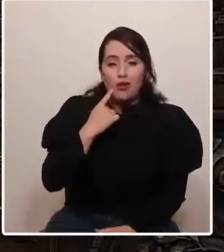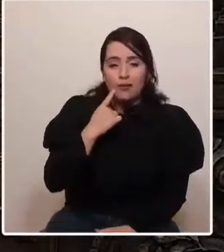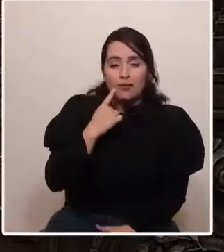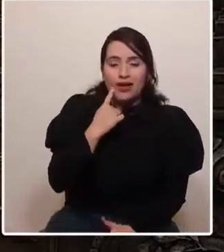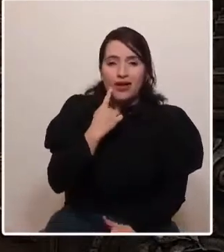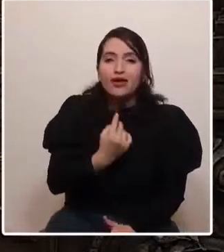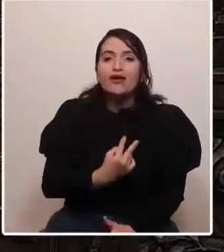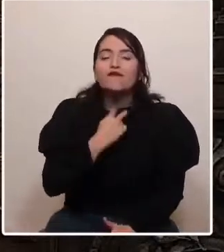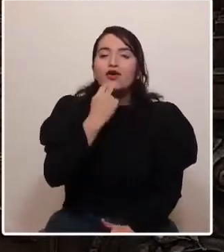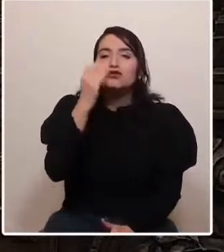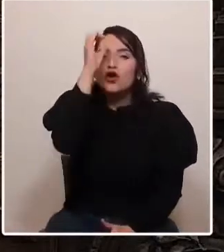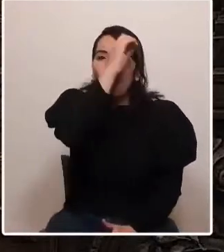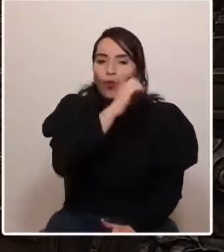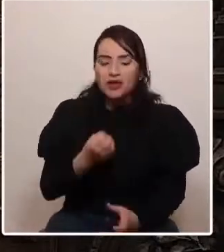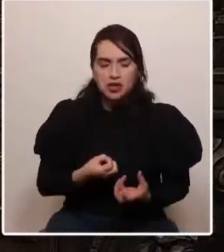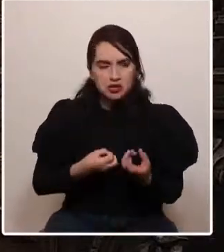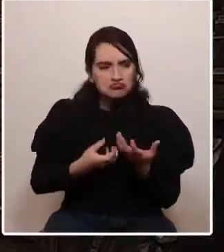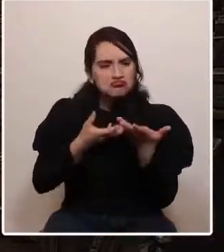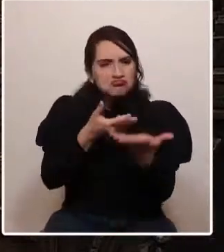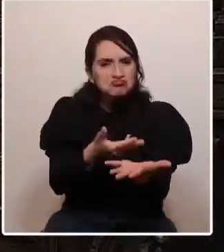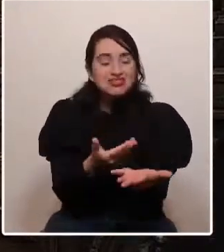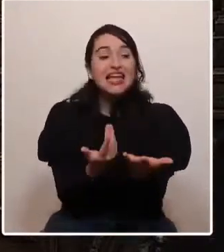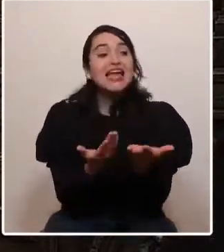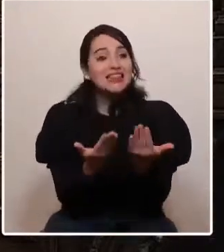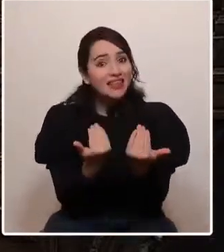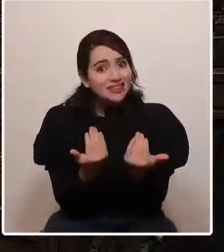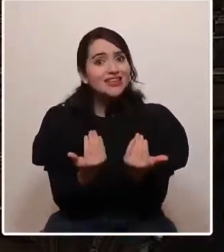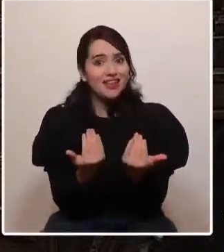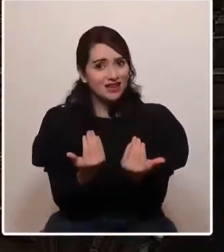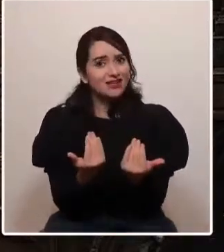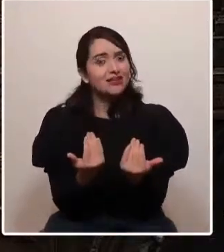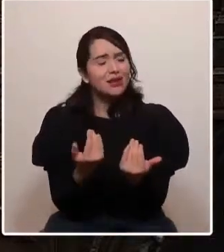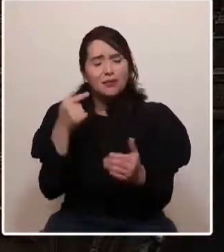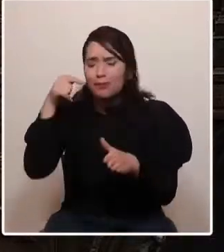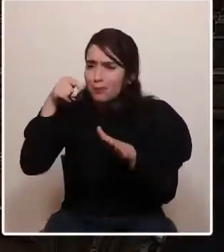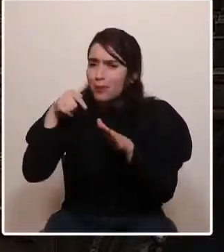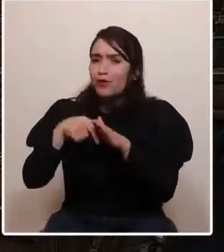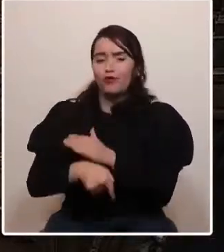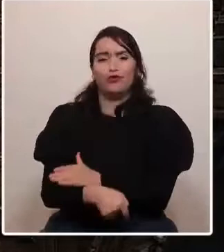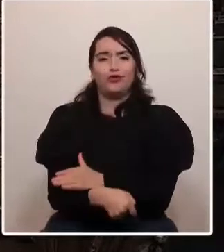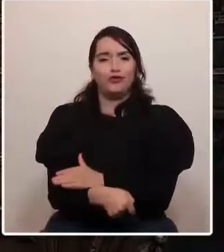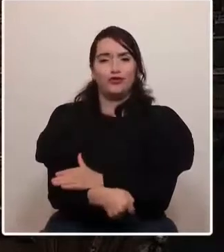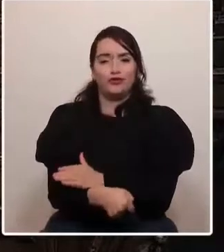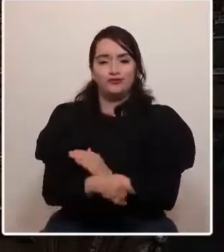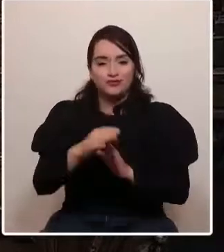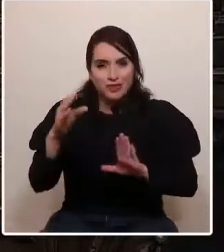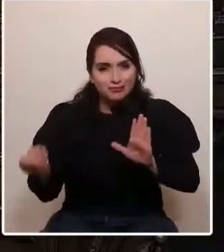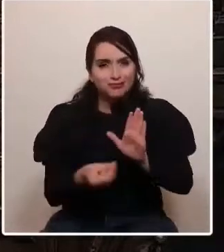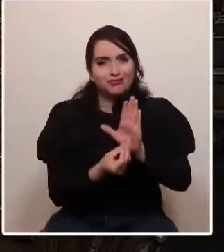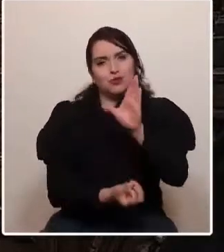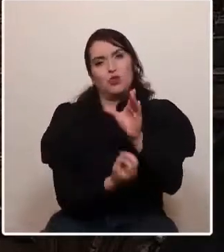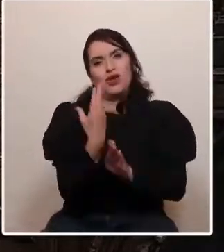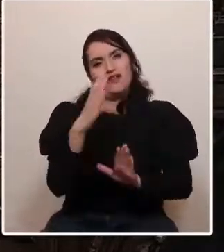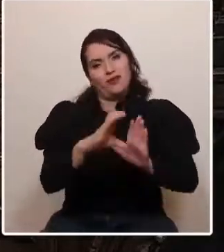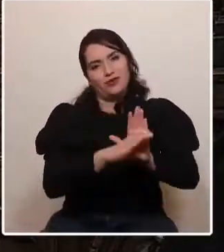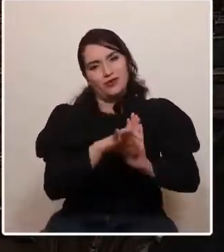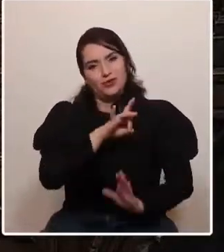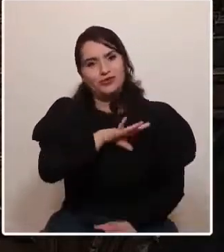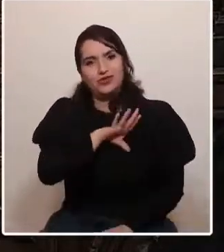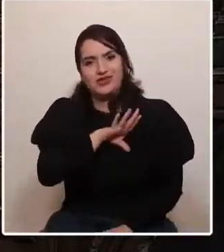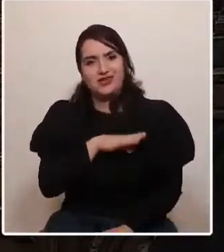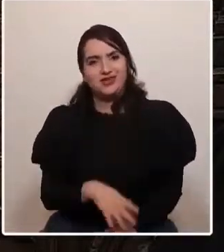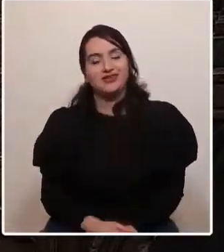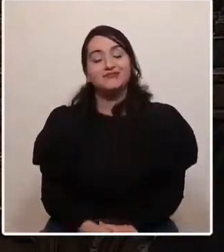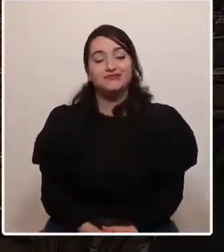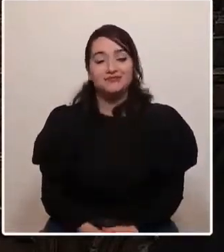voz, su visión y su deseo y su necesidad profunda de ser parte de la nueva Constitución en Chile. De